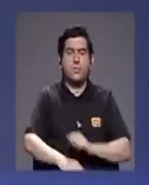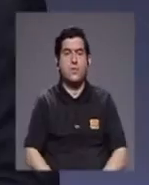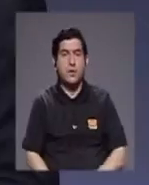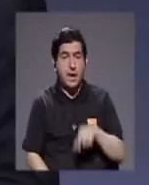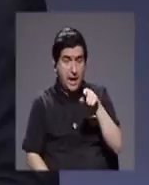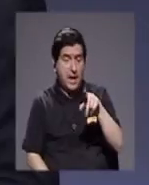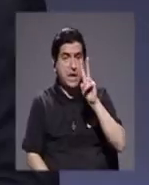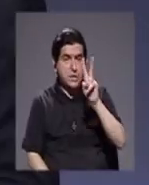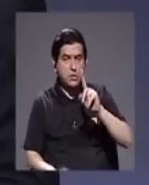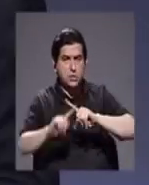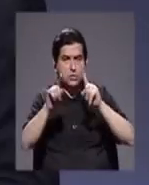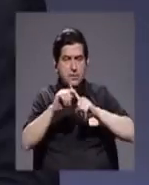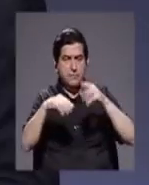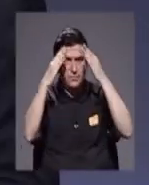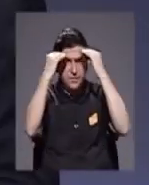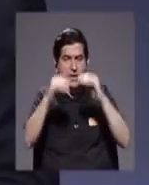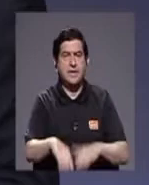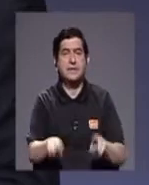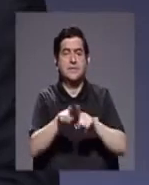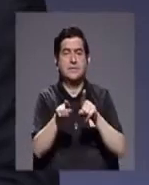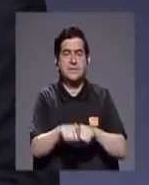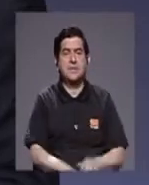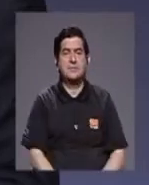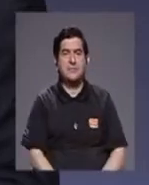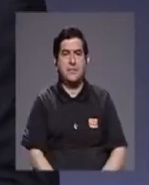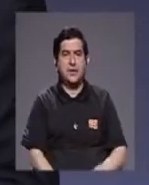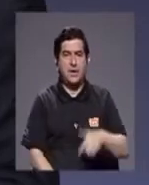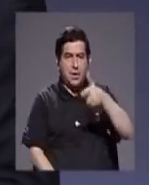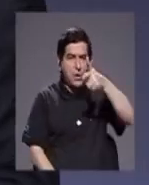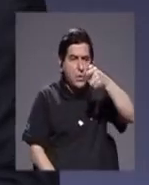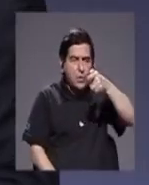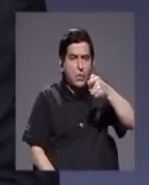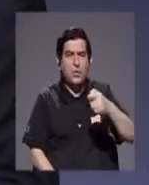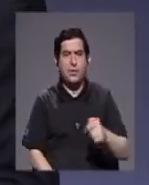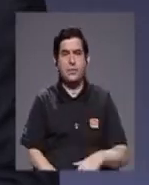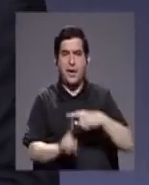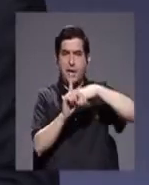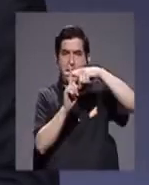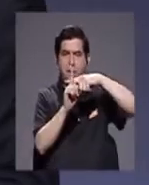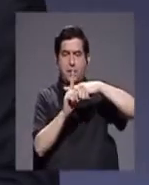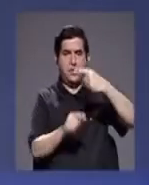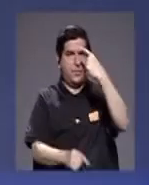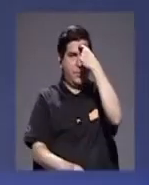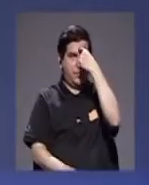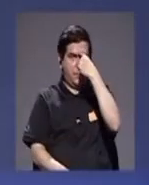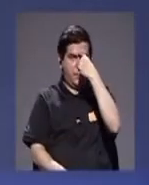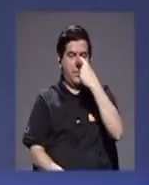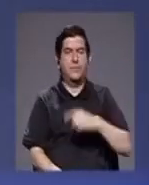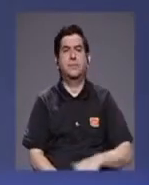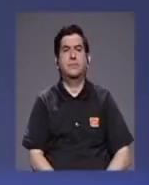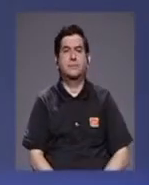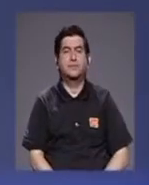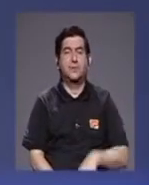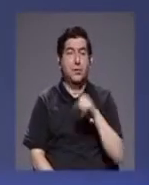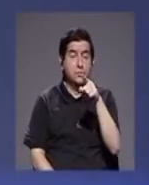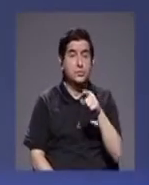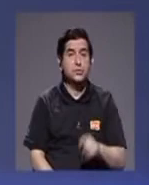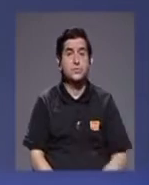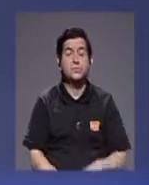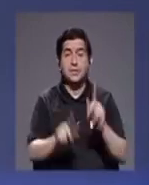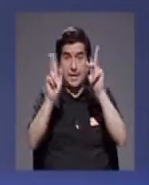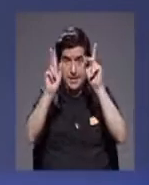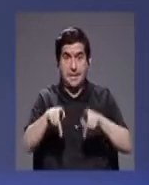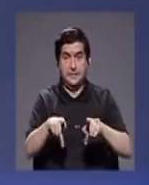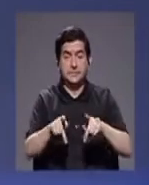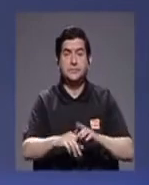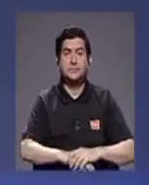indicadores. Existe el termómetro en distintas. Entonces, si usted fuera el